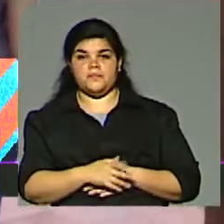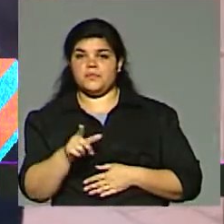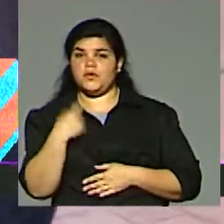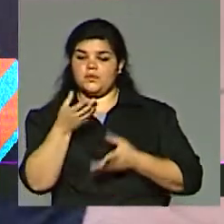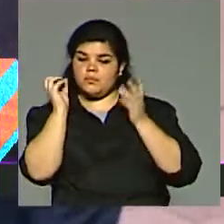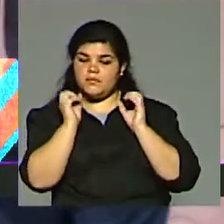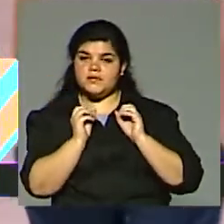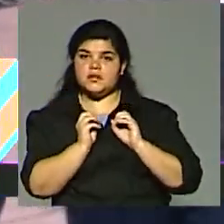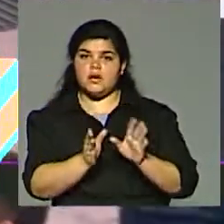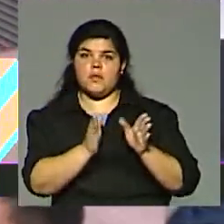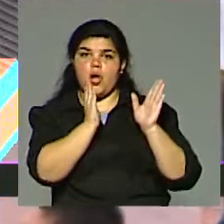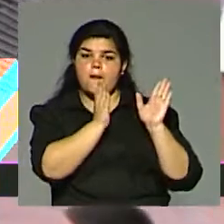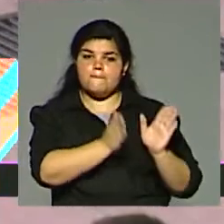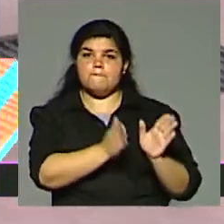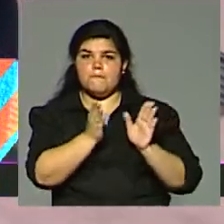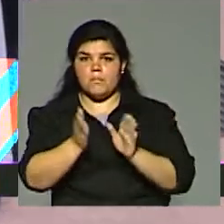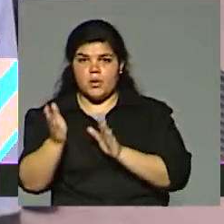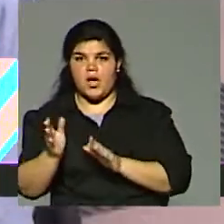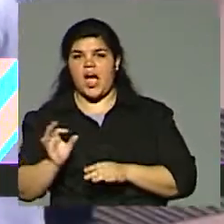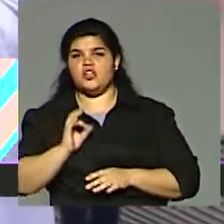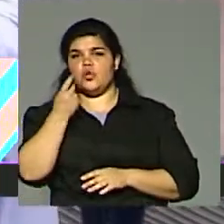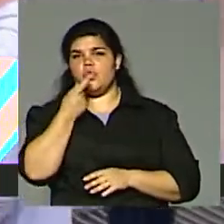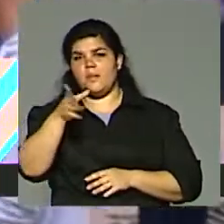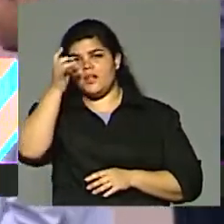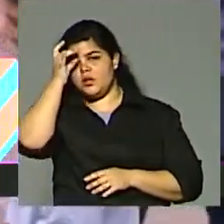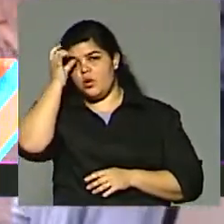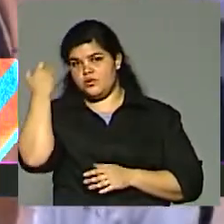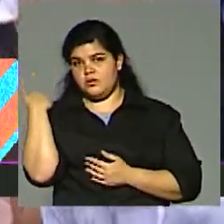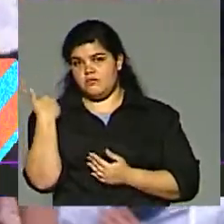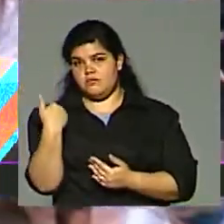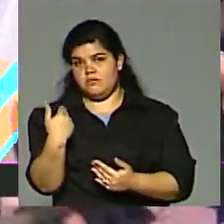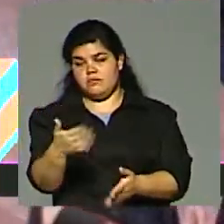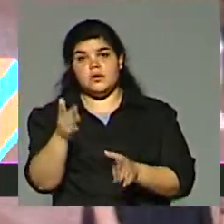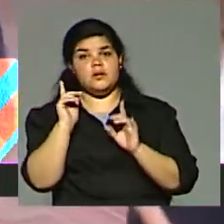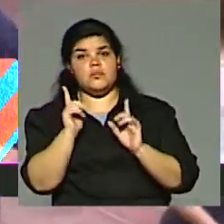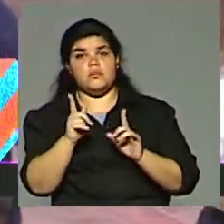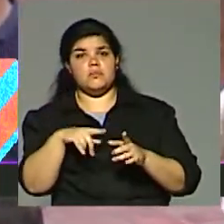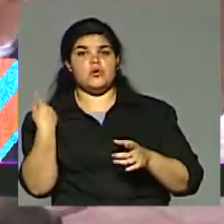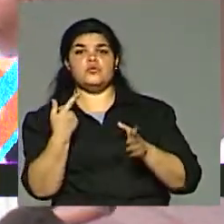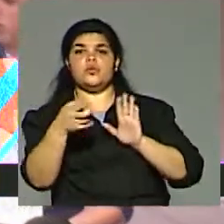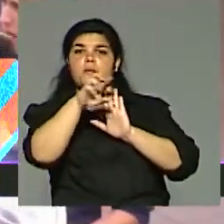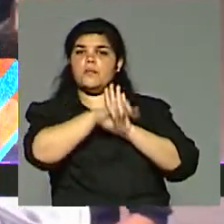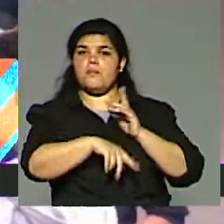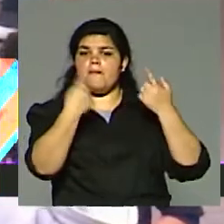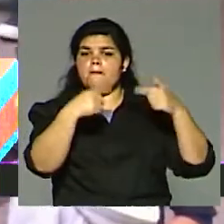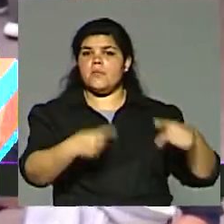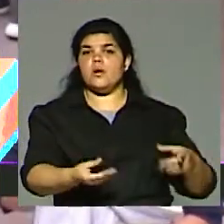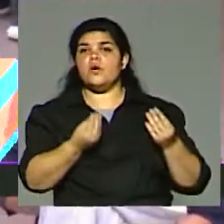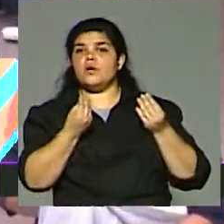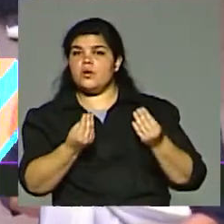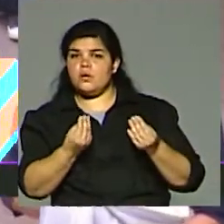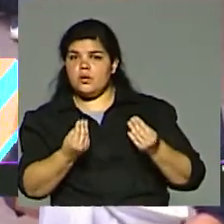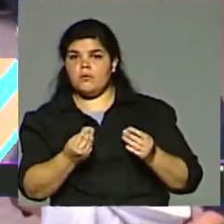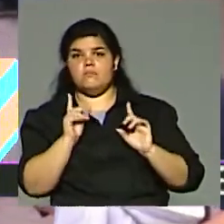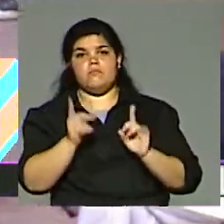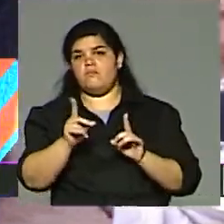este proceso allá por el año 2012 y de alguna manera revisamos nuestros diseños curriculares en torno a este enfoque